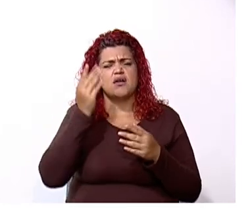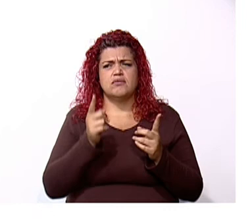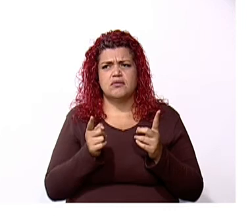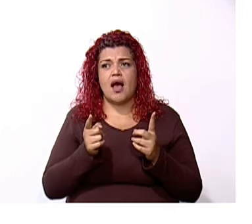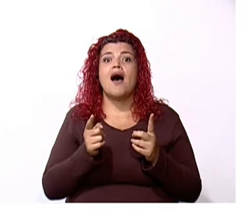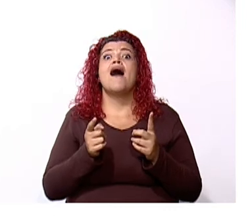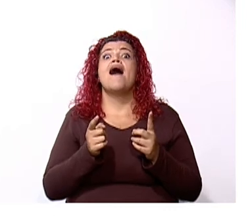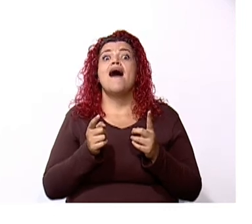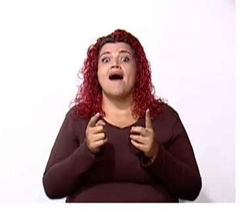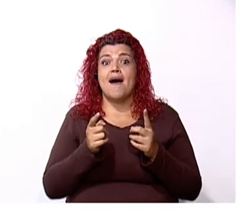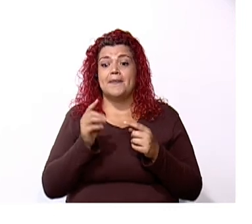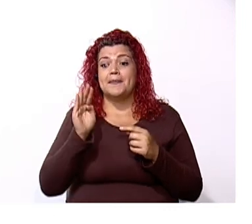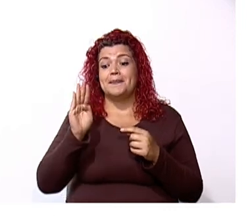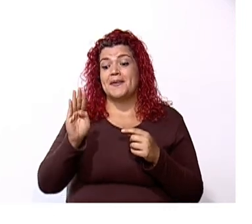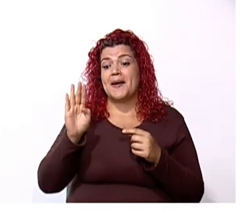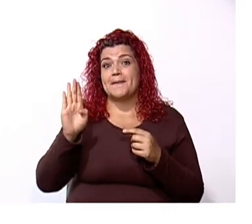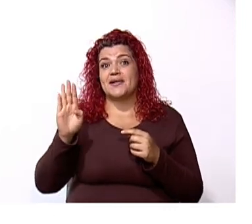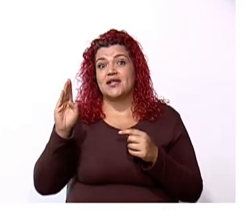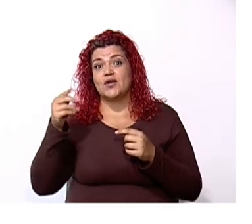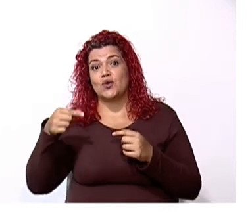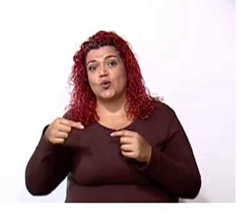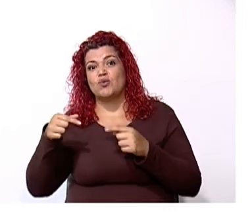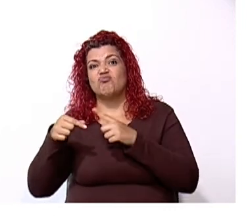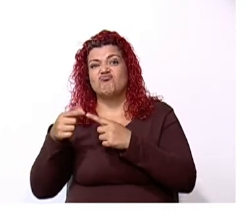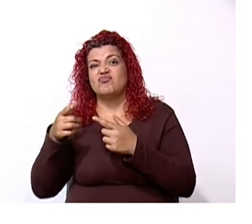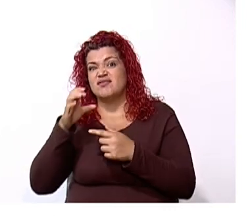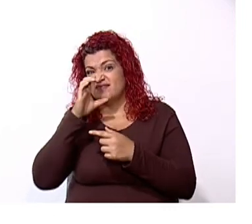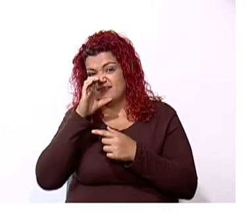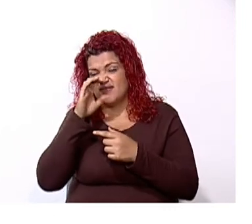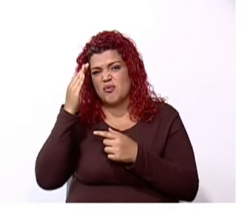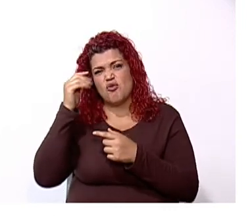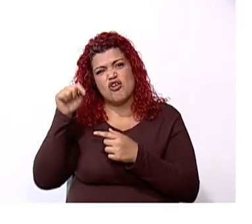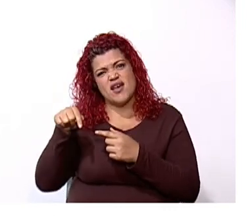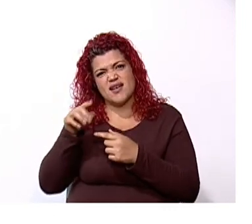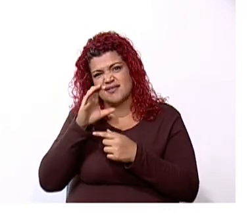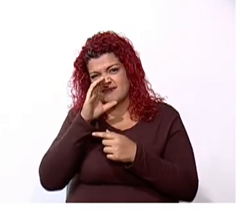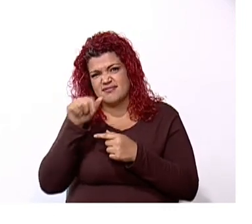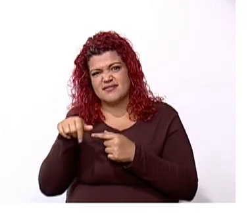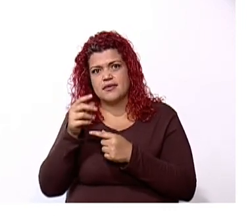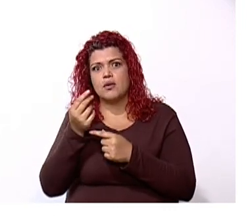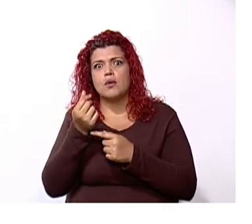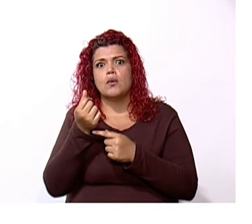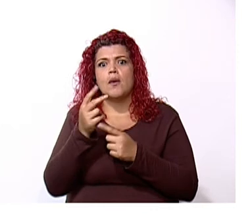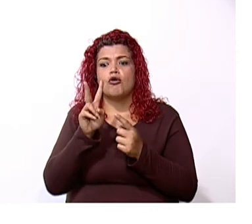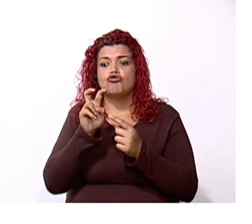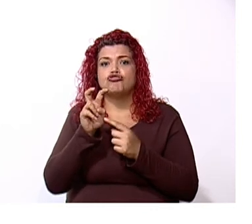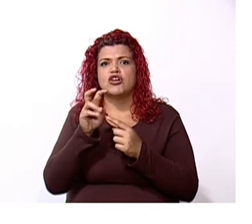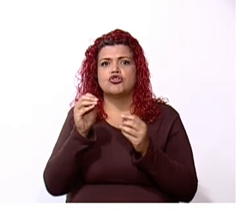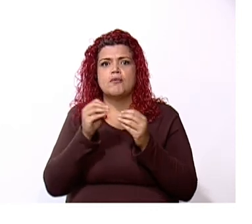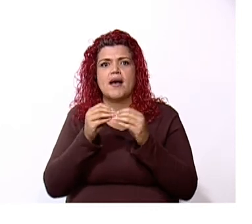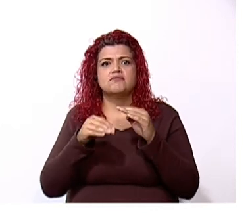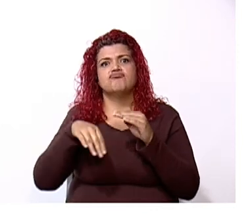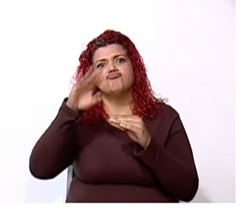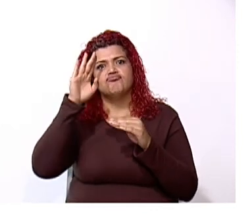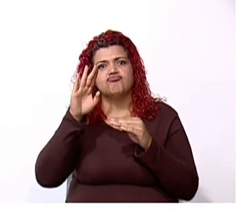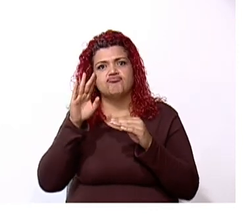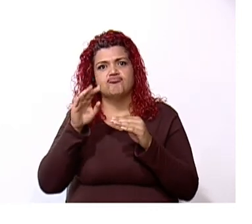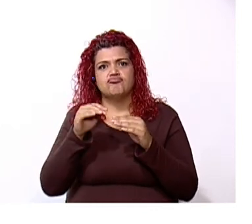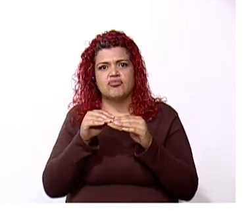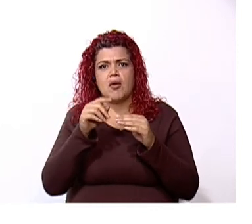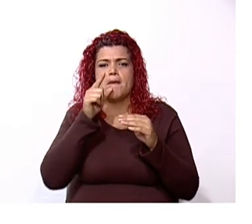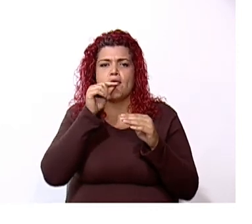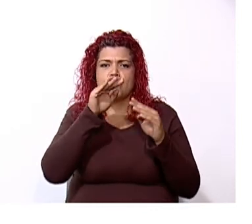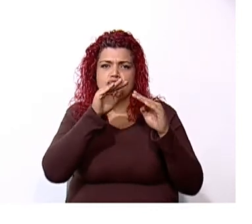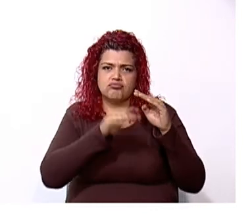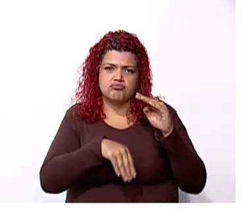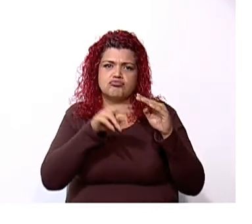la barbecue. ¿Por qué? Porque el barbecue cuesta 200 colones más que el filet de